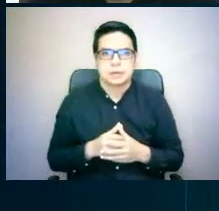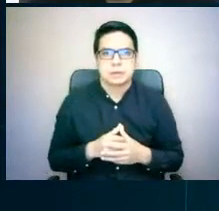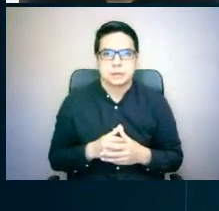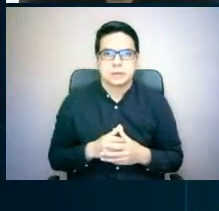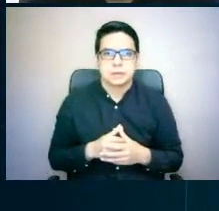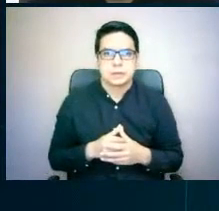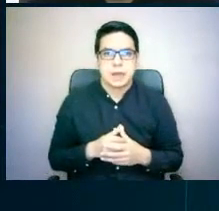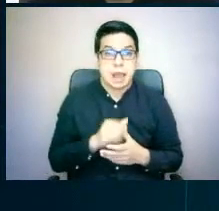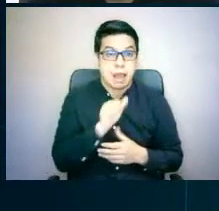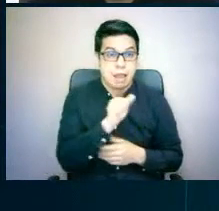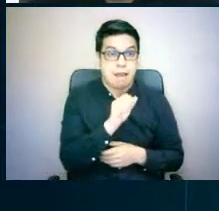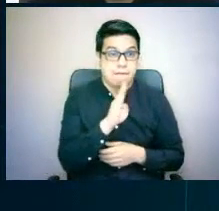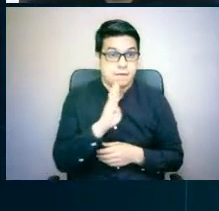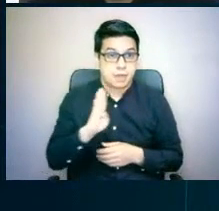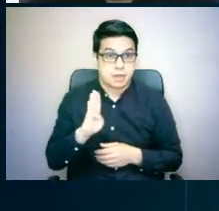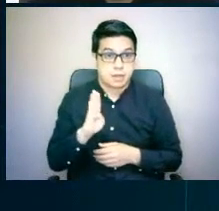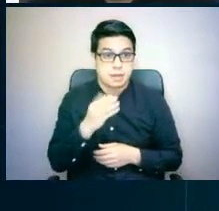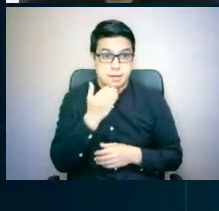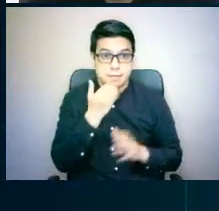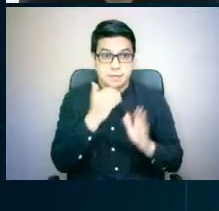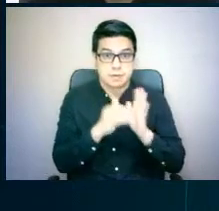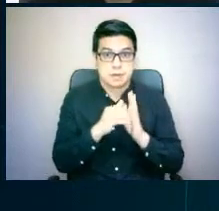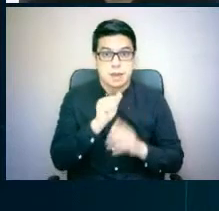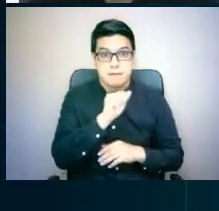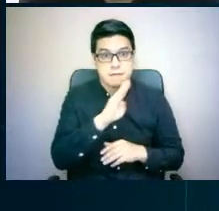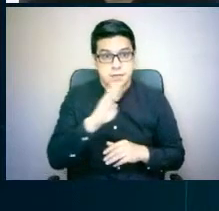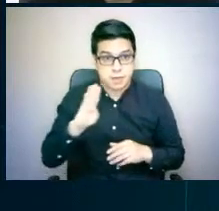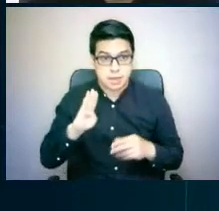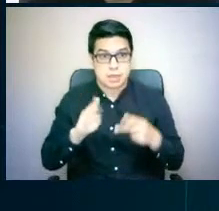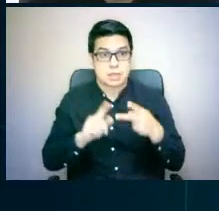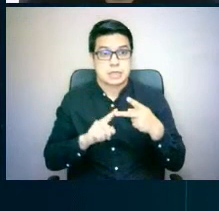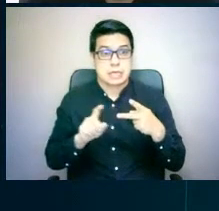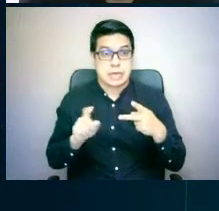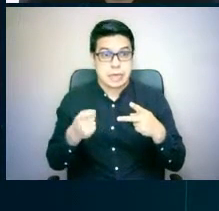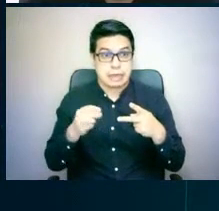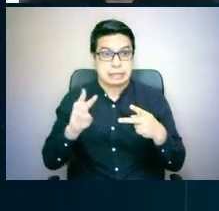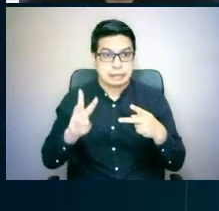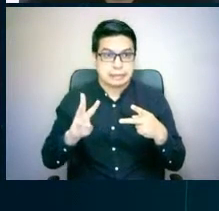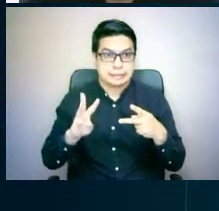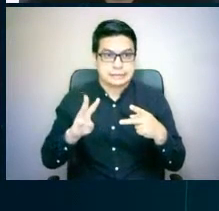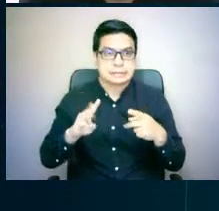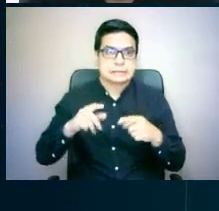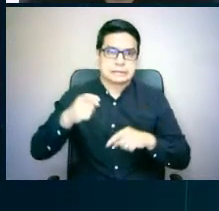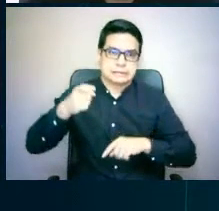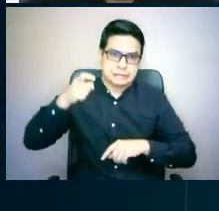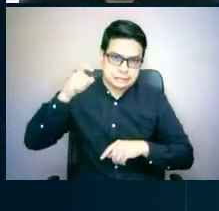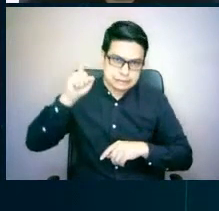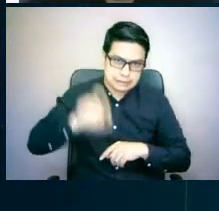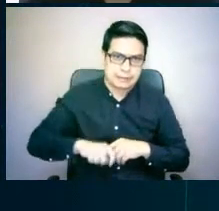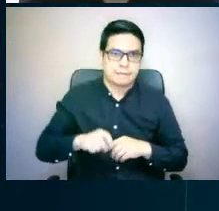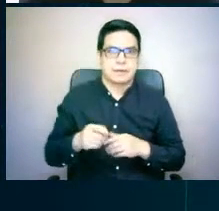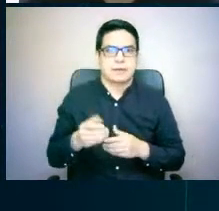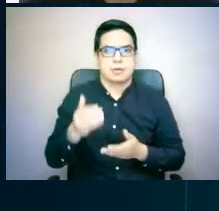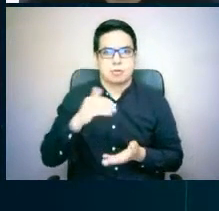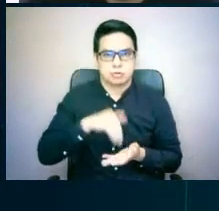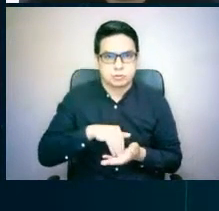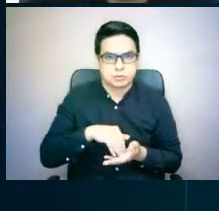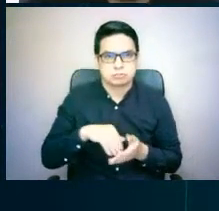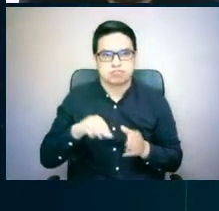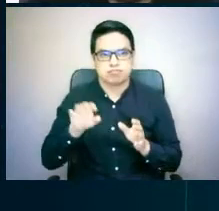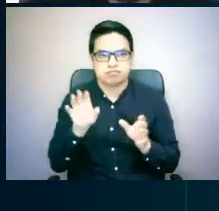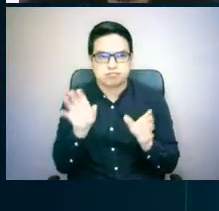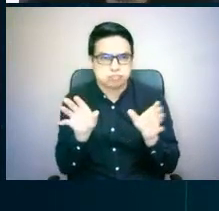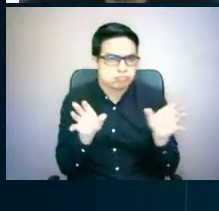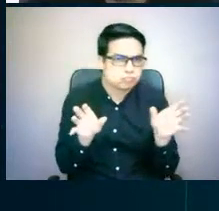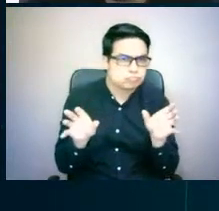que ABB y General Electric sí requieren realizar la disposición final, porque debido a que